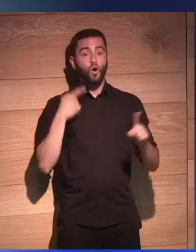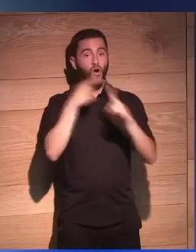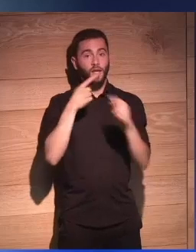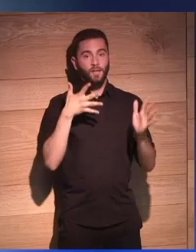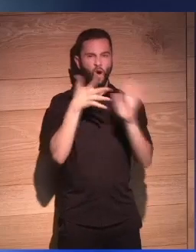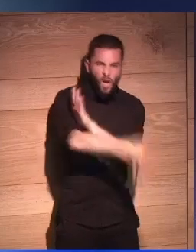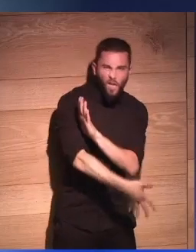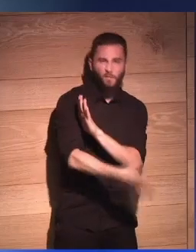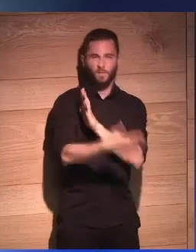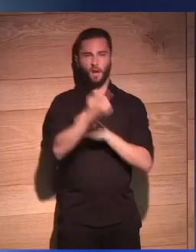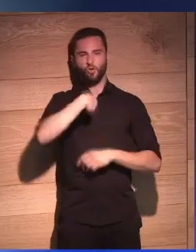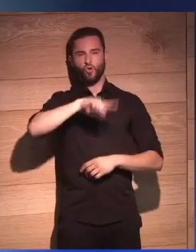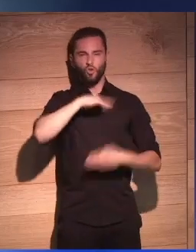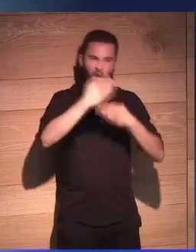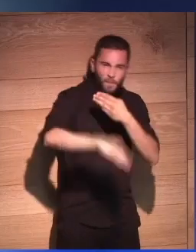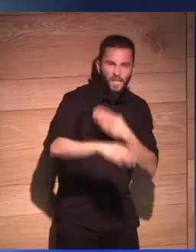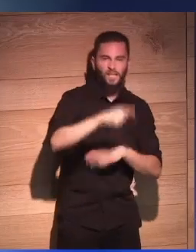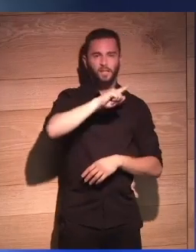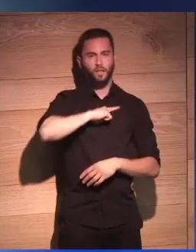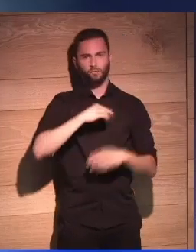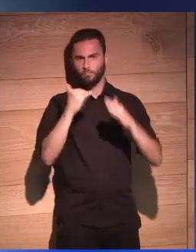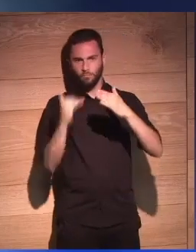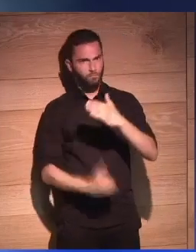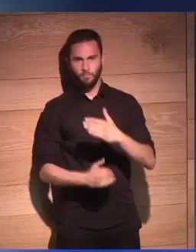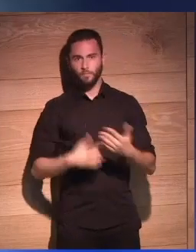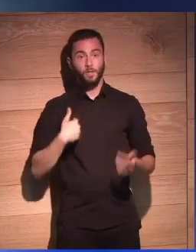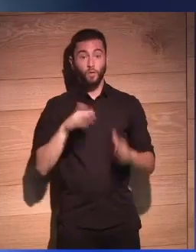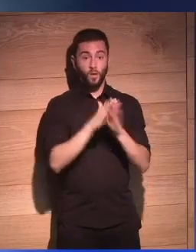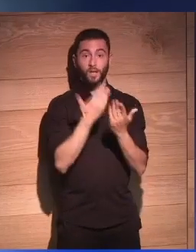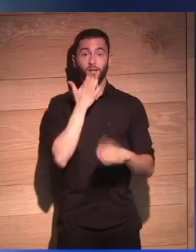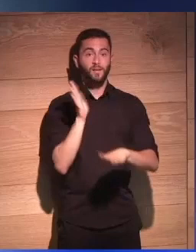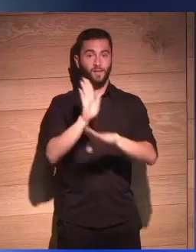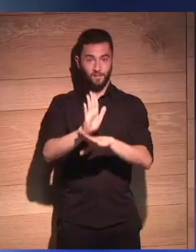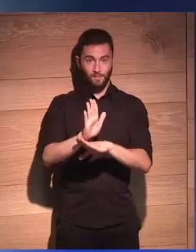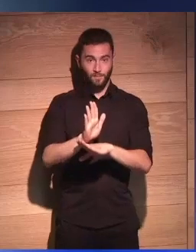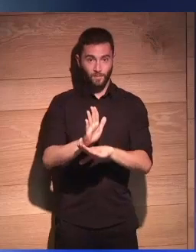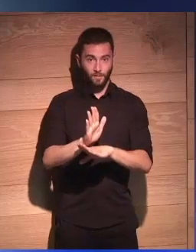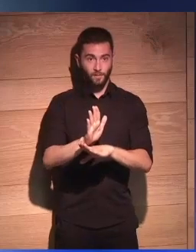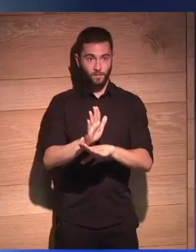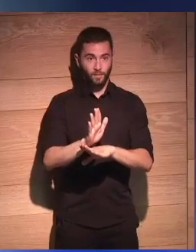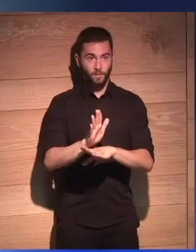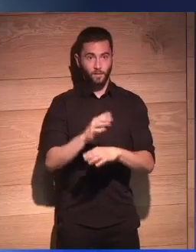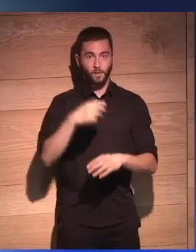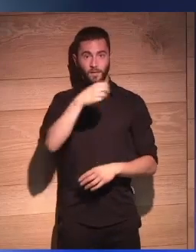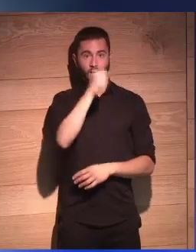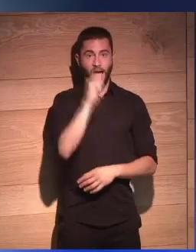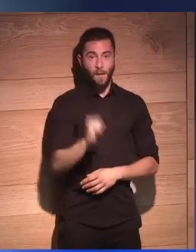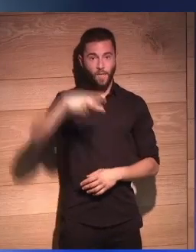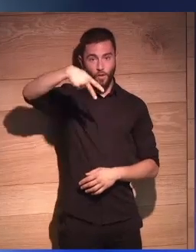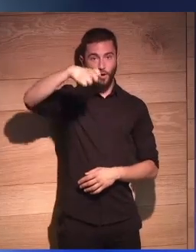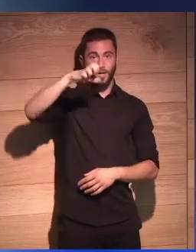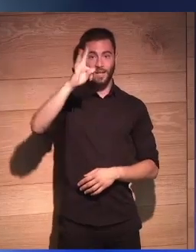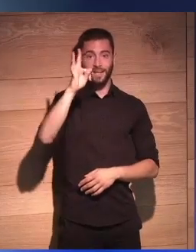y limitarnos. Y esto se ve, otro ejemplo que cito en el libro es que ¿cómo se llama? Amazon y Netflix